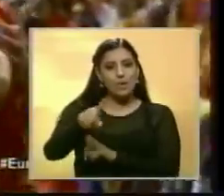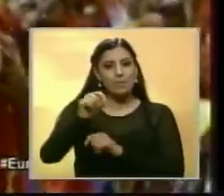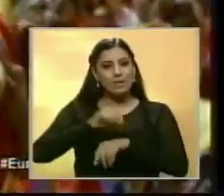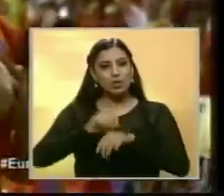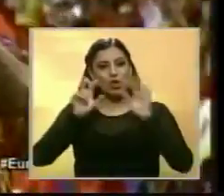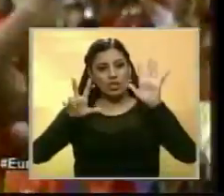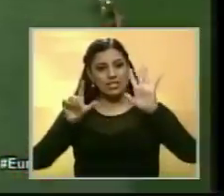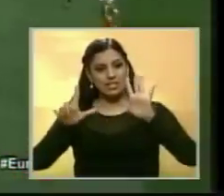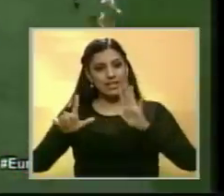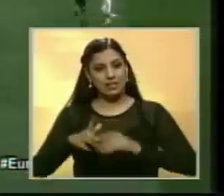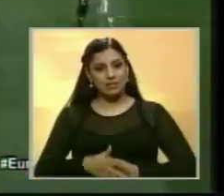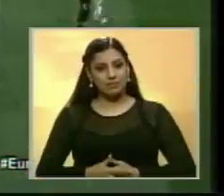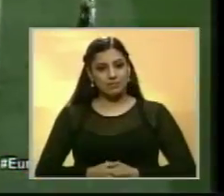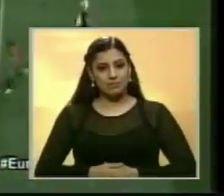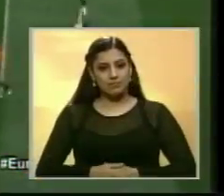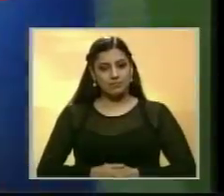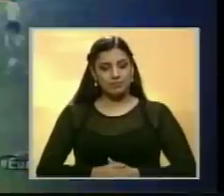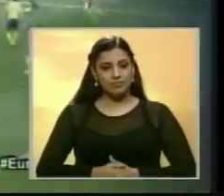minuto 87.